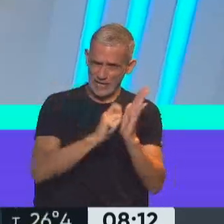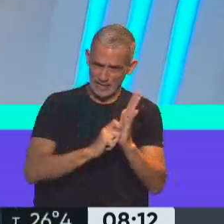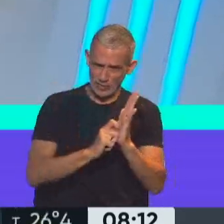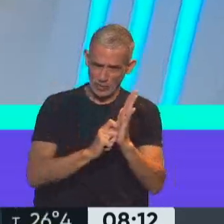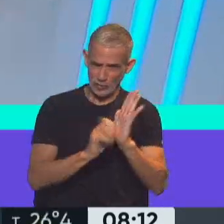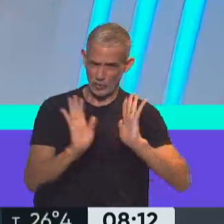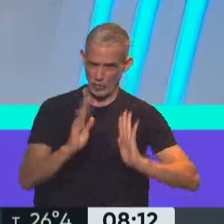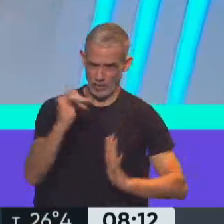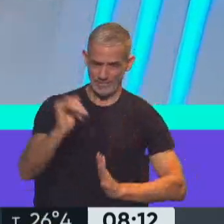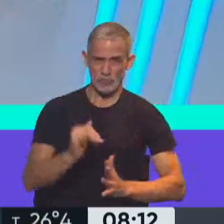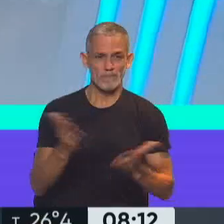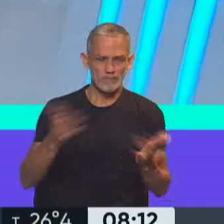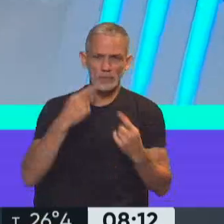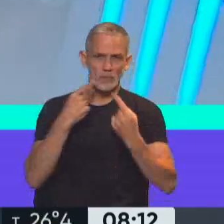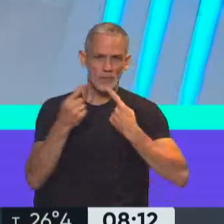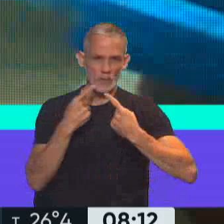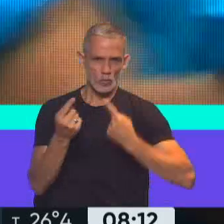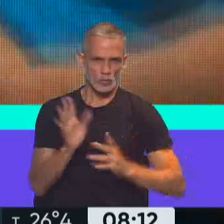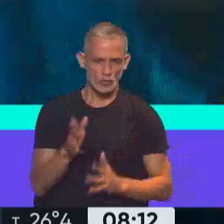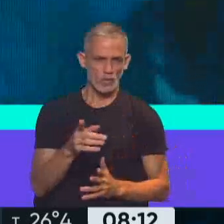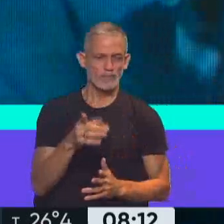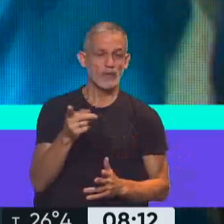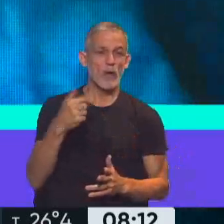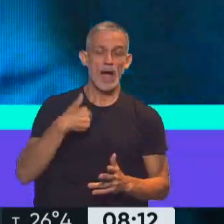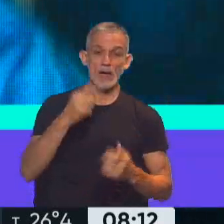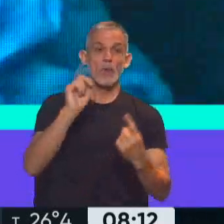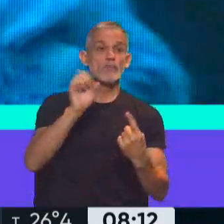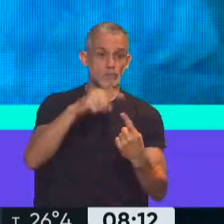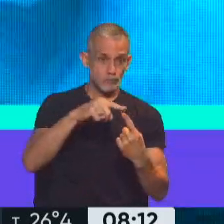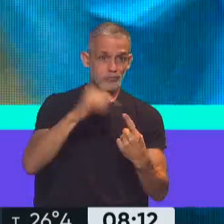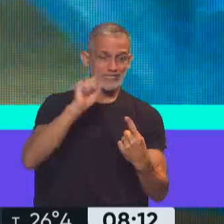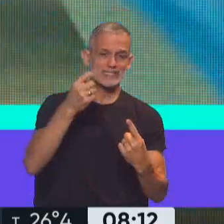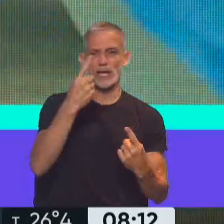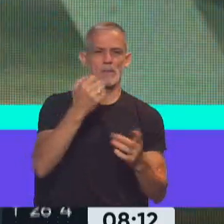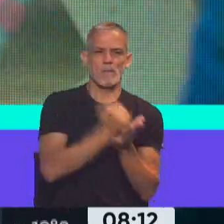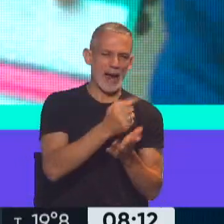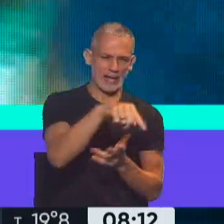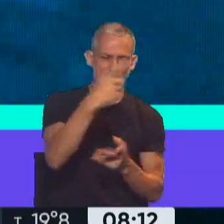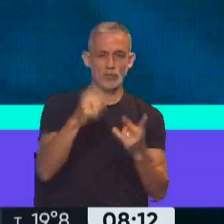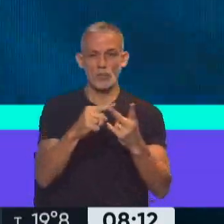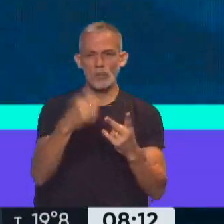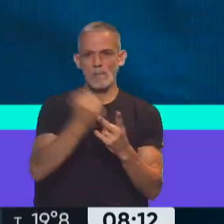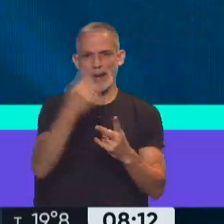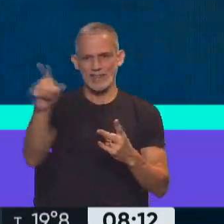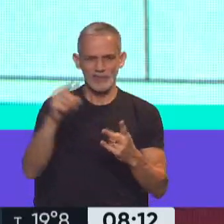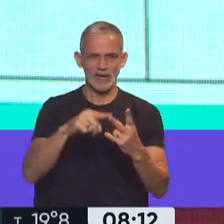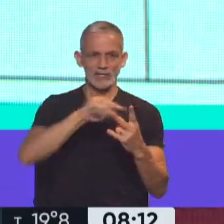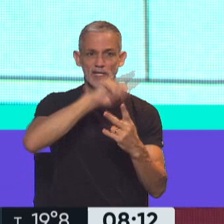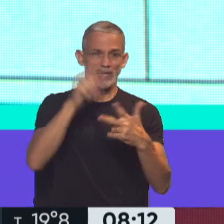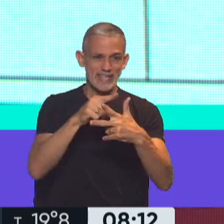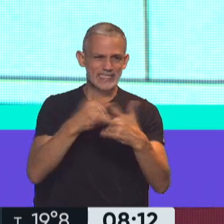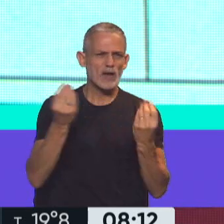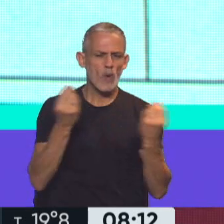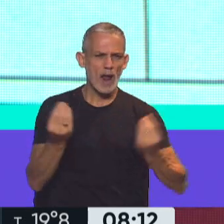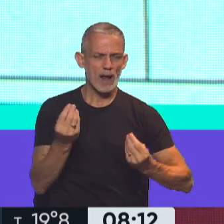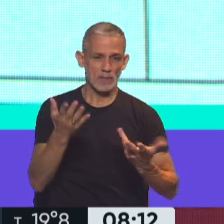reinscripción la consulta que también hacer muchos es bueno tengo una primera dosis de una vacuna una segunda dosis de otra y la tercera